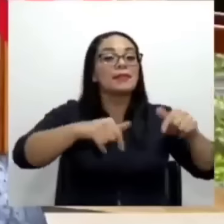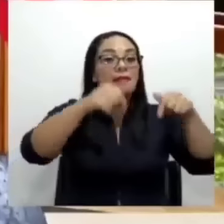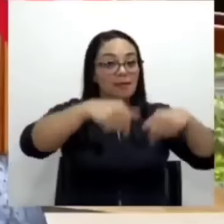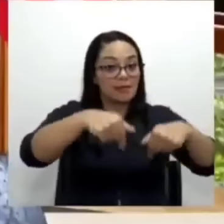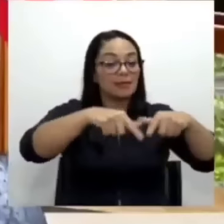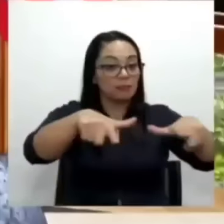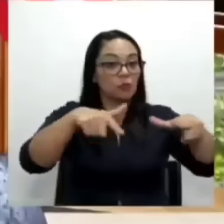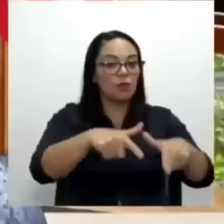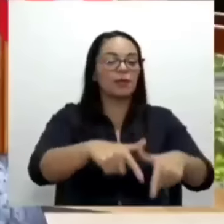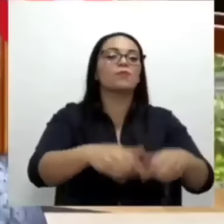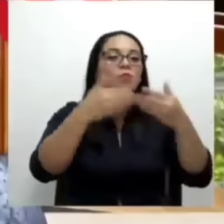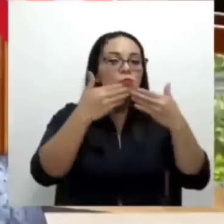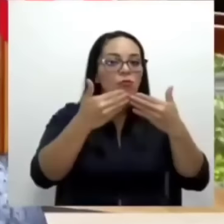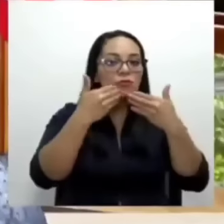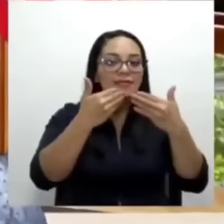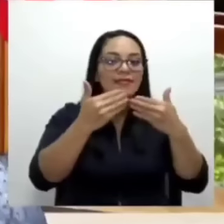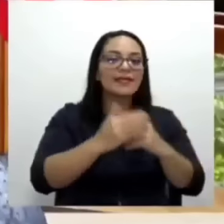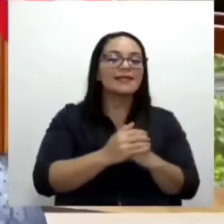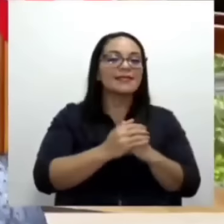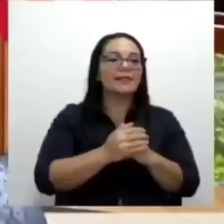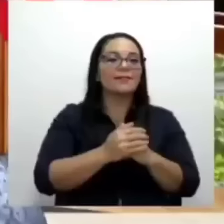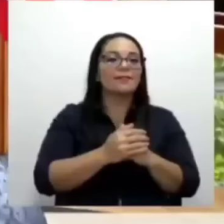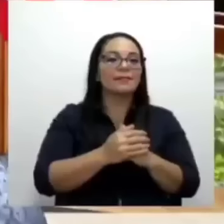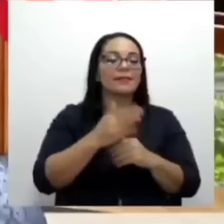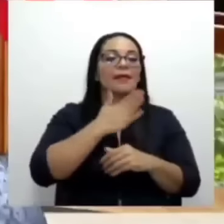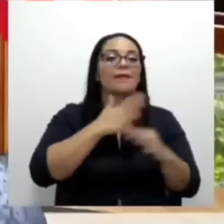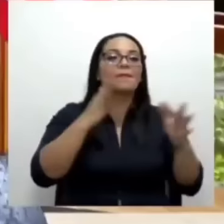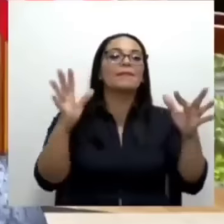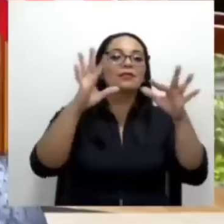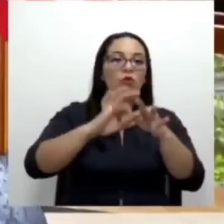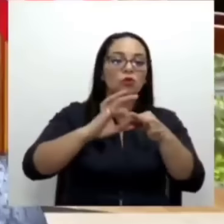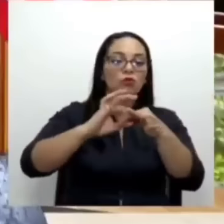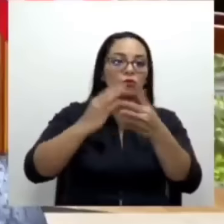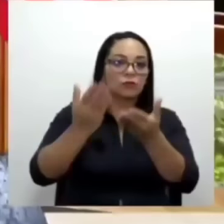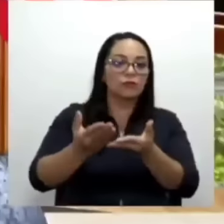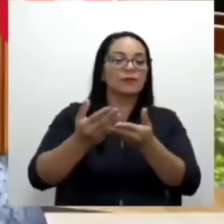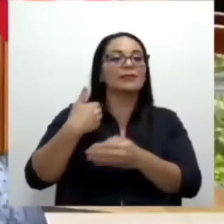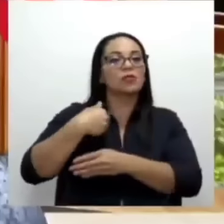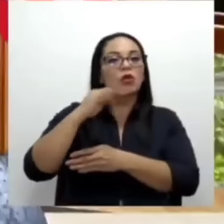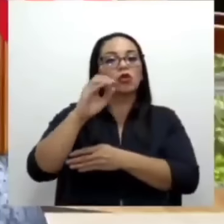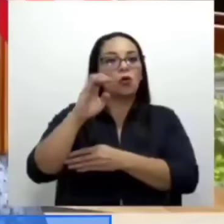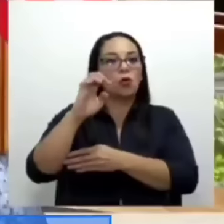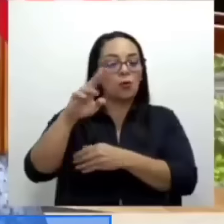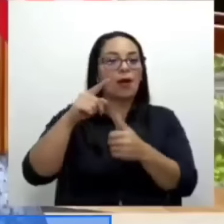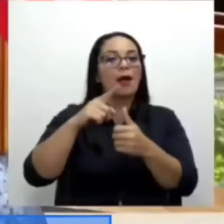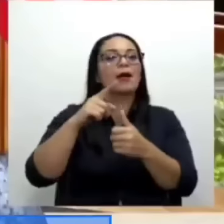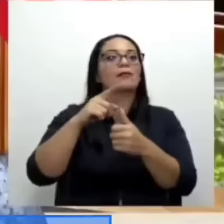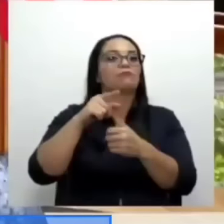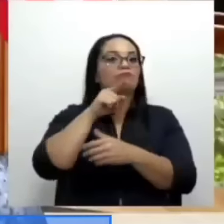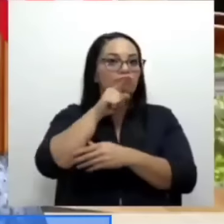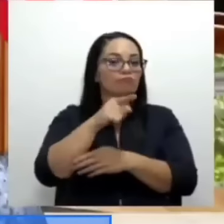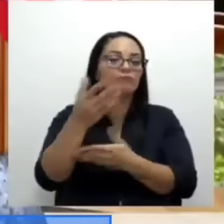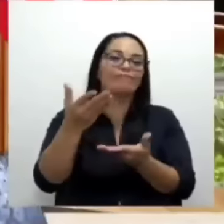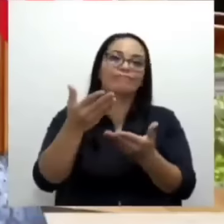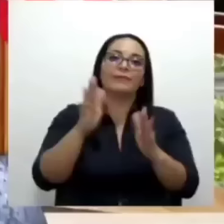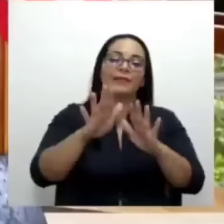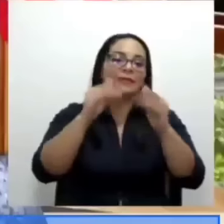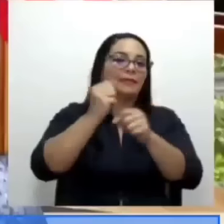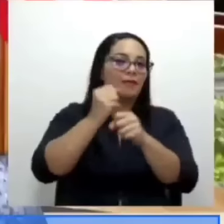y muchas gracias a mis socios, el señor Tobar Bogantes, es un placer continuar trabajando con